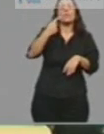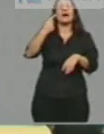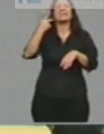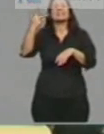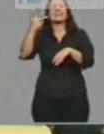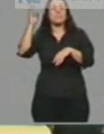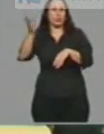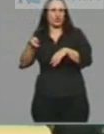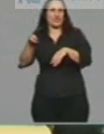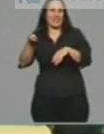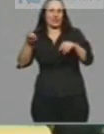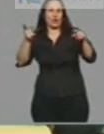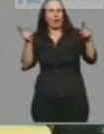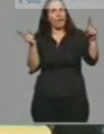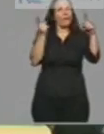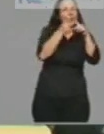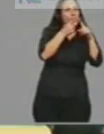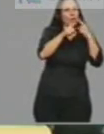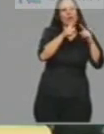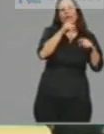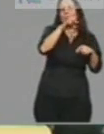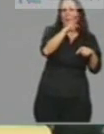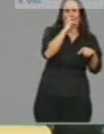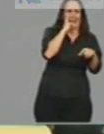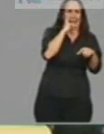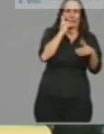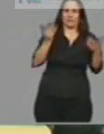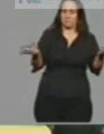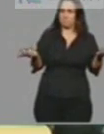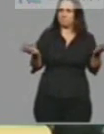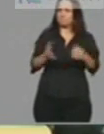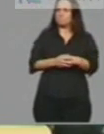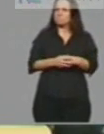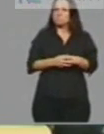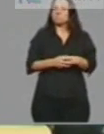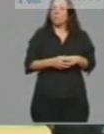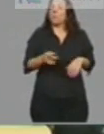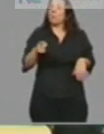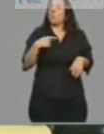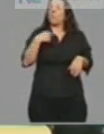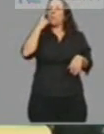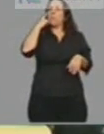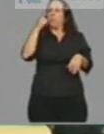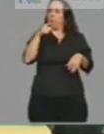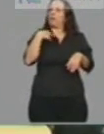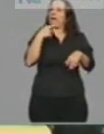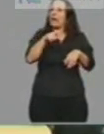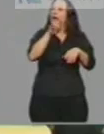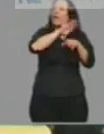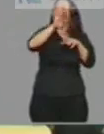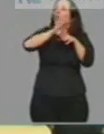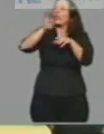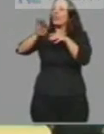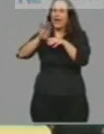8,3% de su PBI. Bueno, también es recordar que esto es una ratio de deuda que es de las